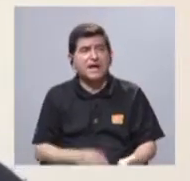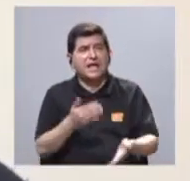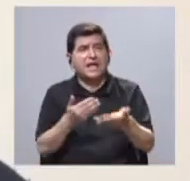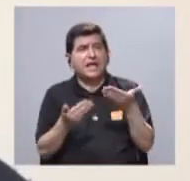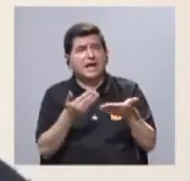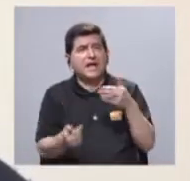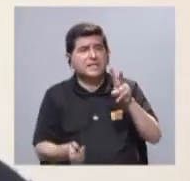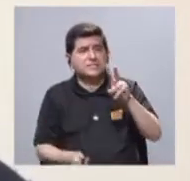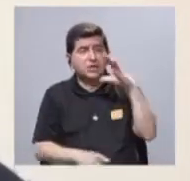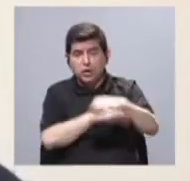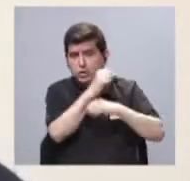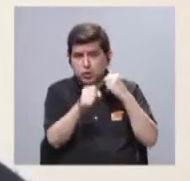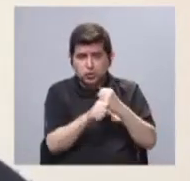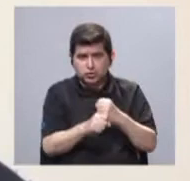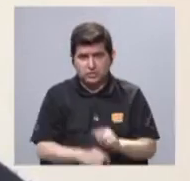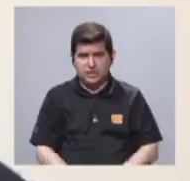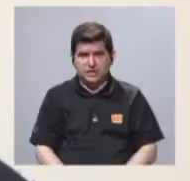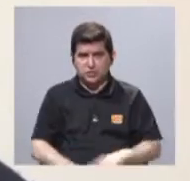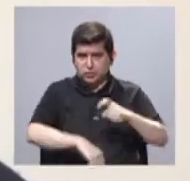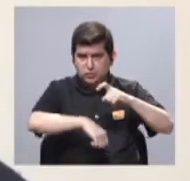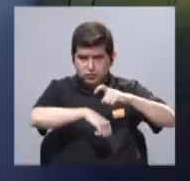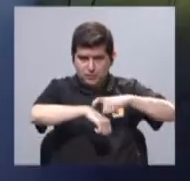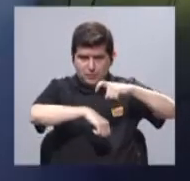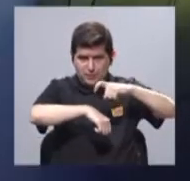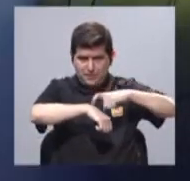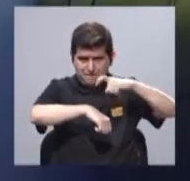hace casi 200 años se